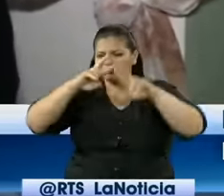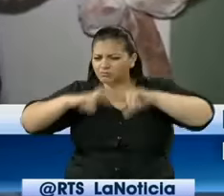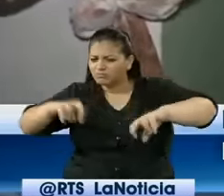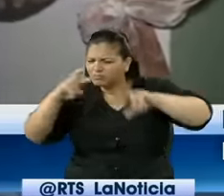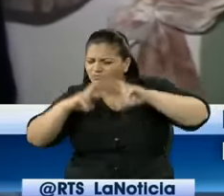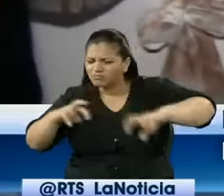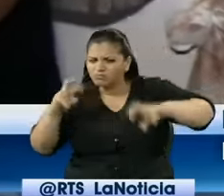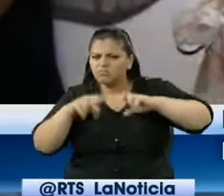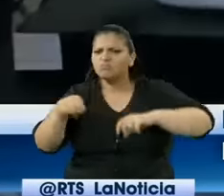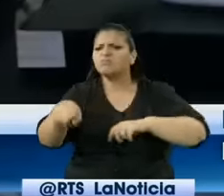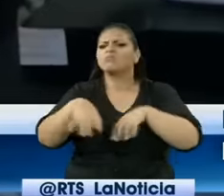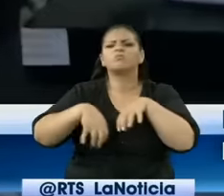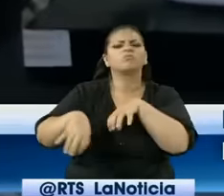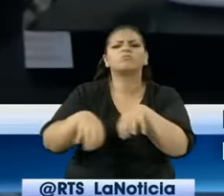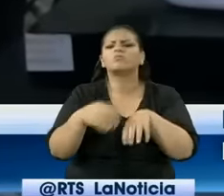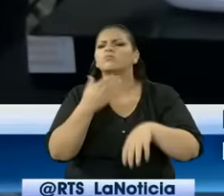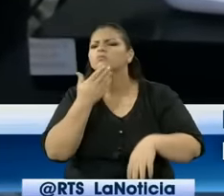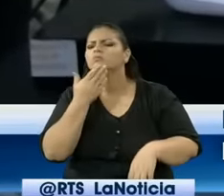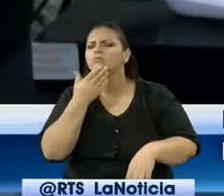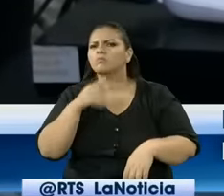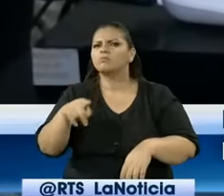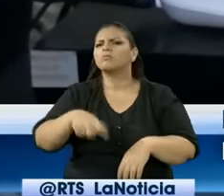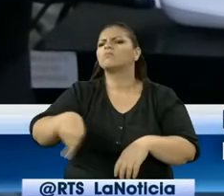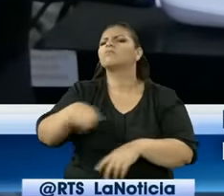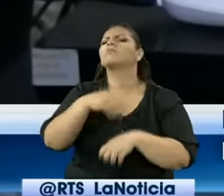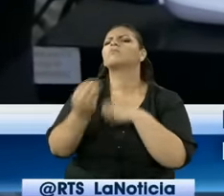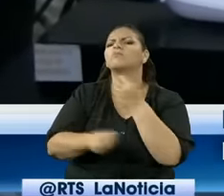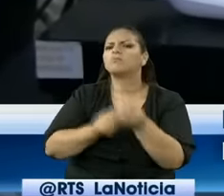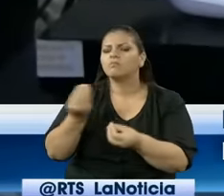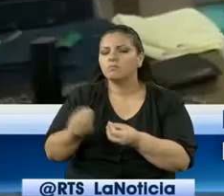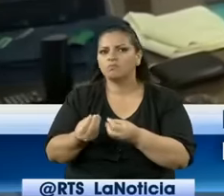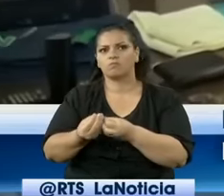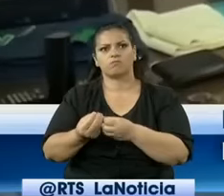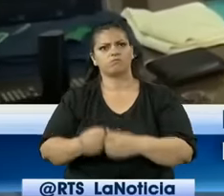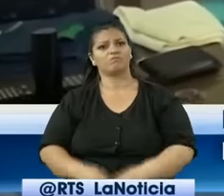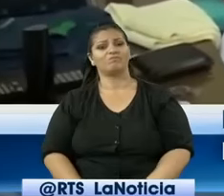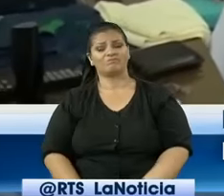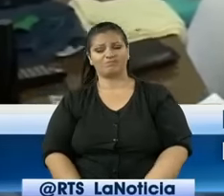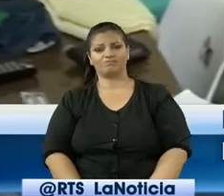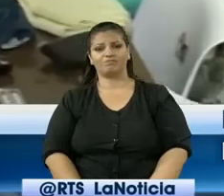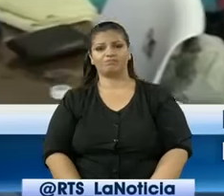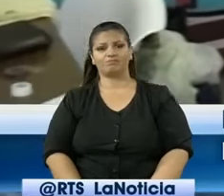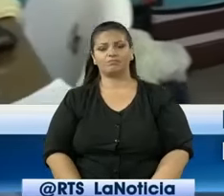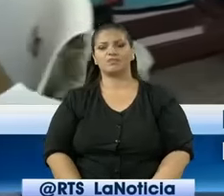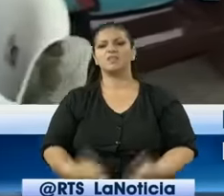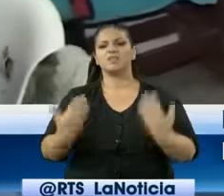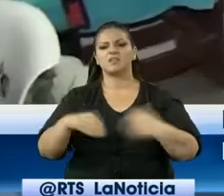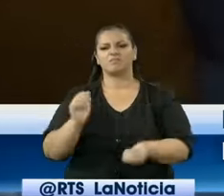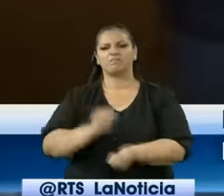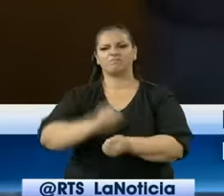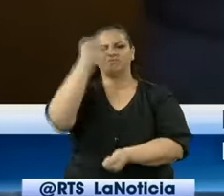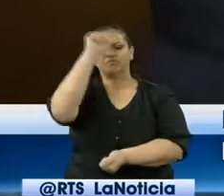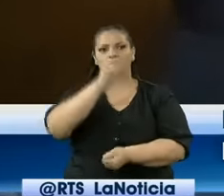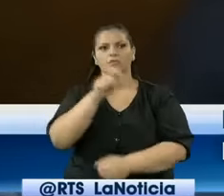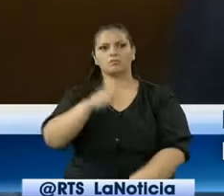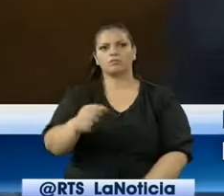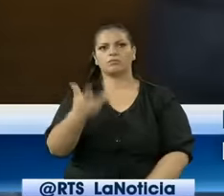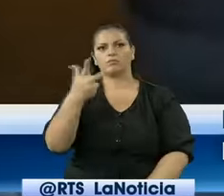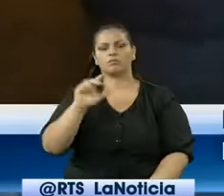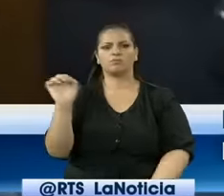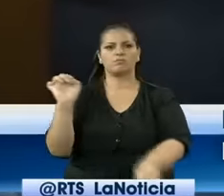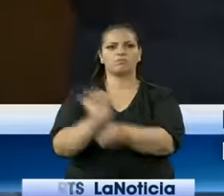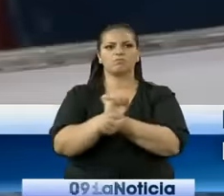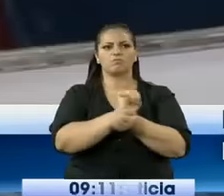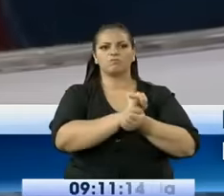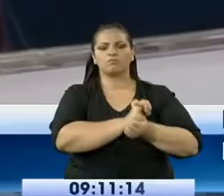el modus operandi que utilizaba esta presunta banda de pederastas, logrando su desarticulación con la detención de tres personas,